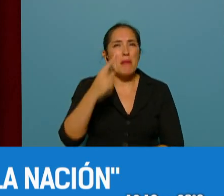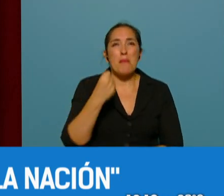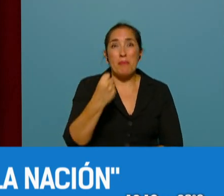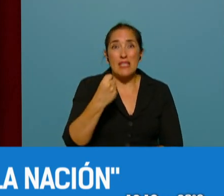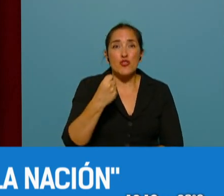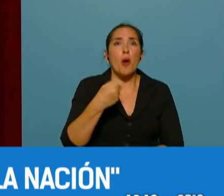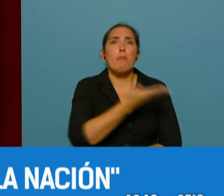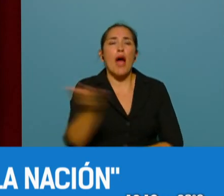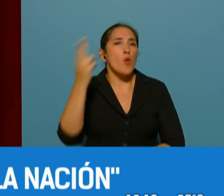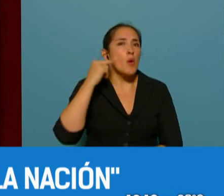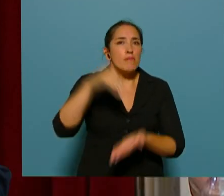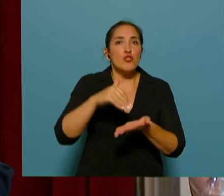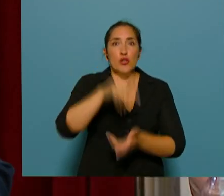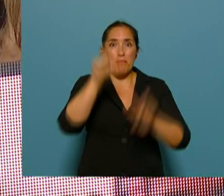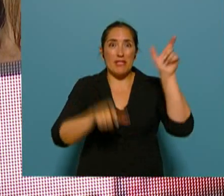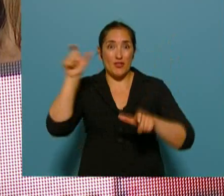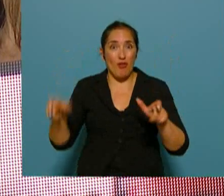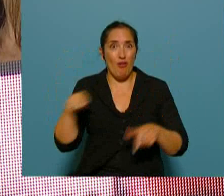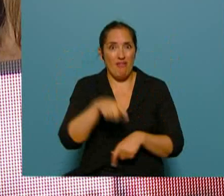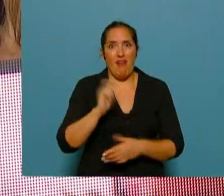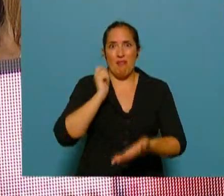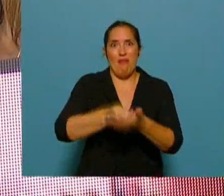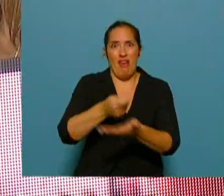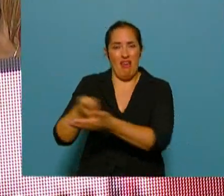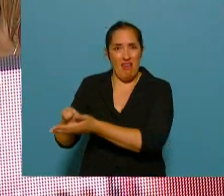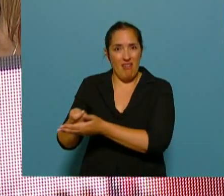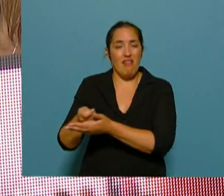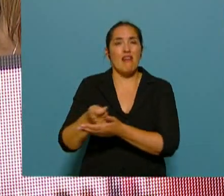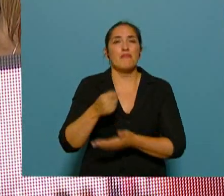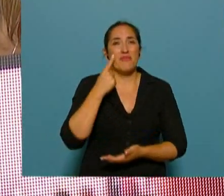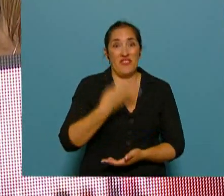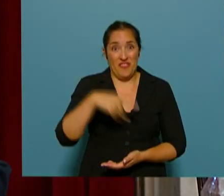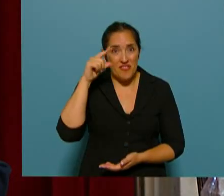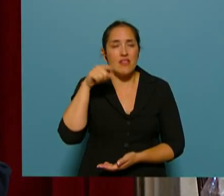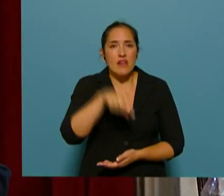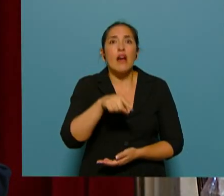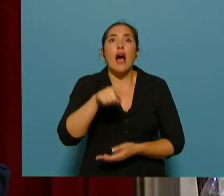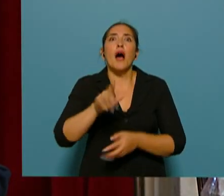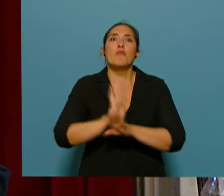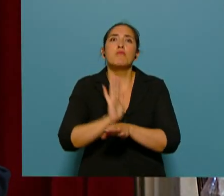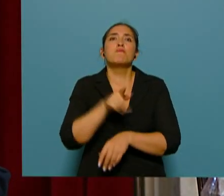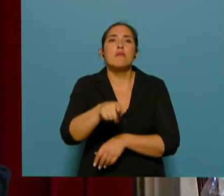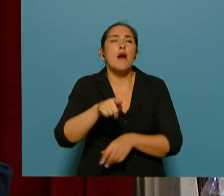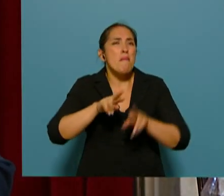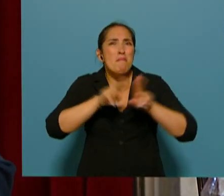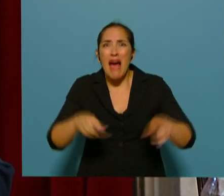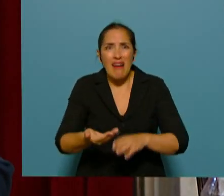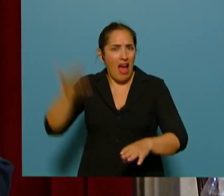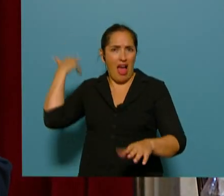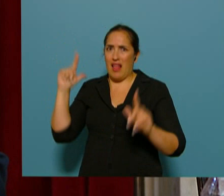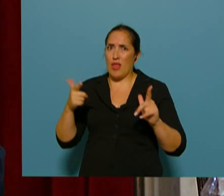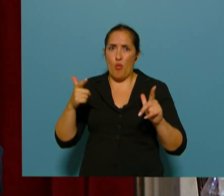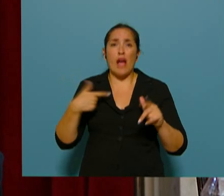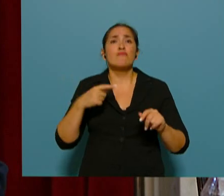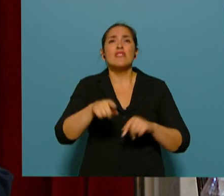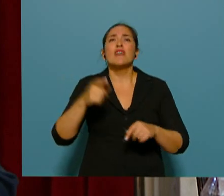de 9 millones de personas. Nunca en la historia argentina se había creado una política de ese alcance. Suspendimos